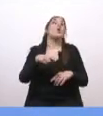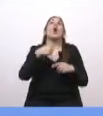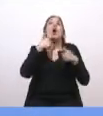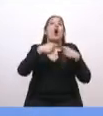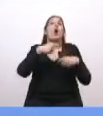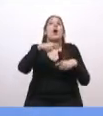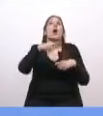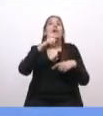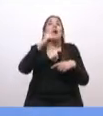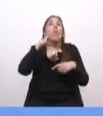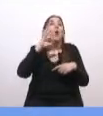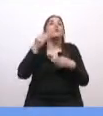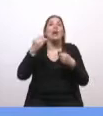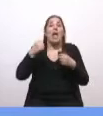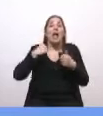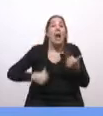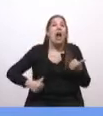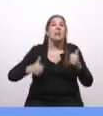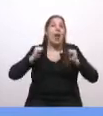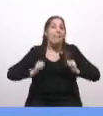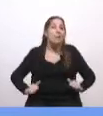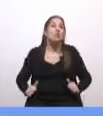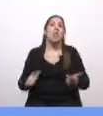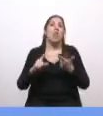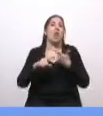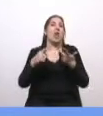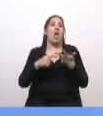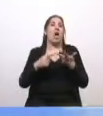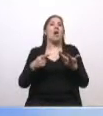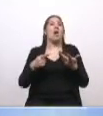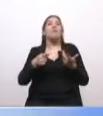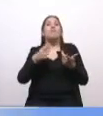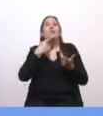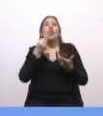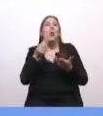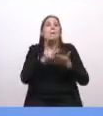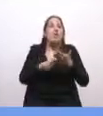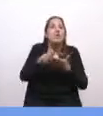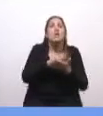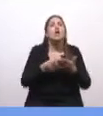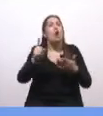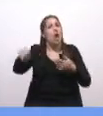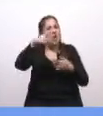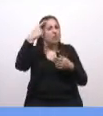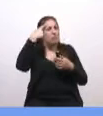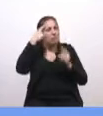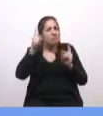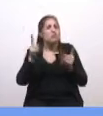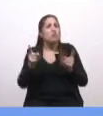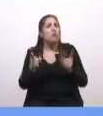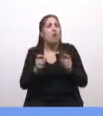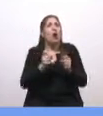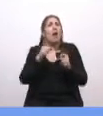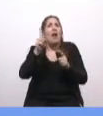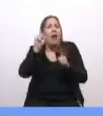accesorios carteras mochilas y a través del ecodiseño y se las ingenian y ellos mismos son hasta